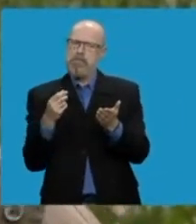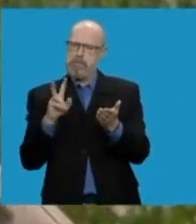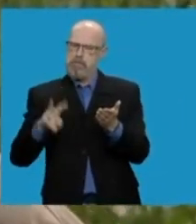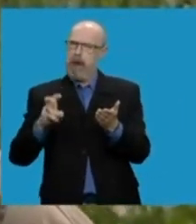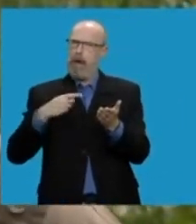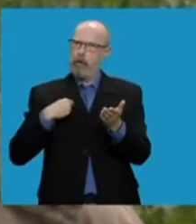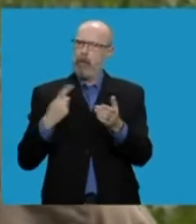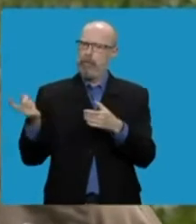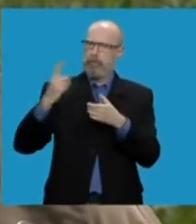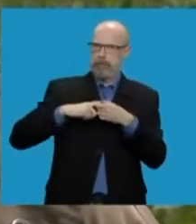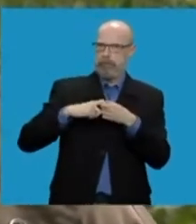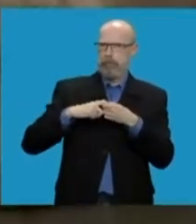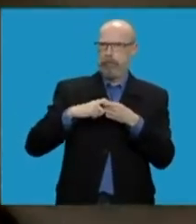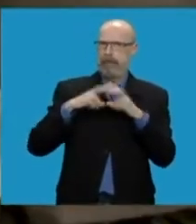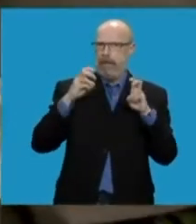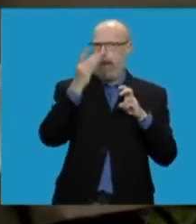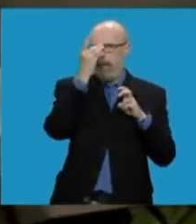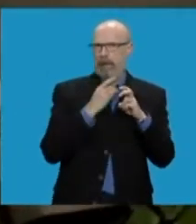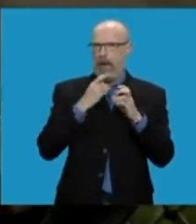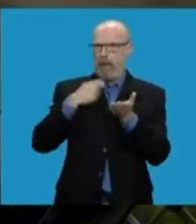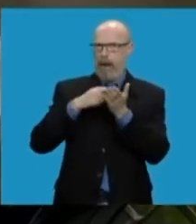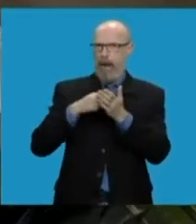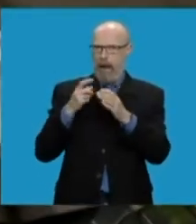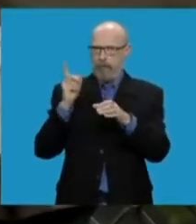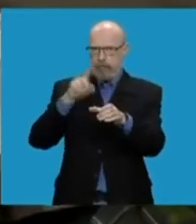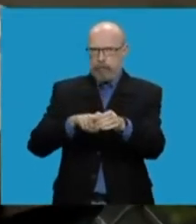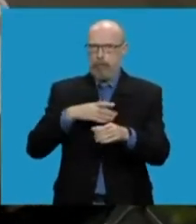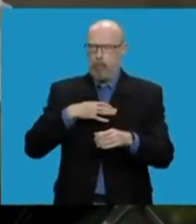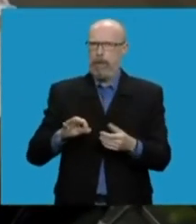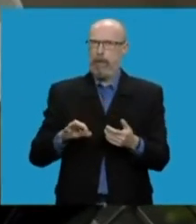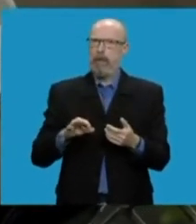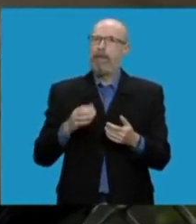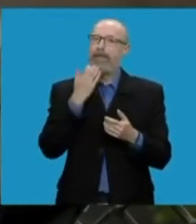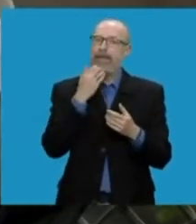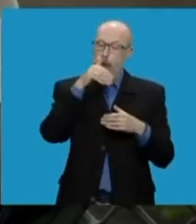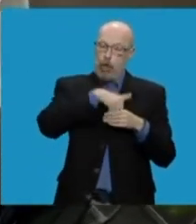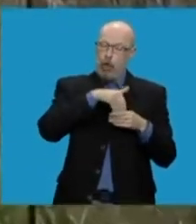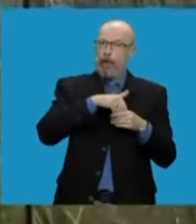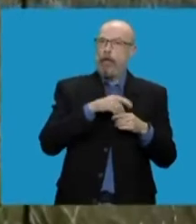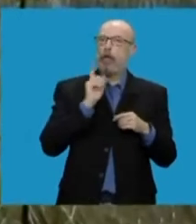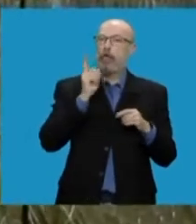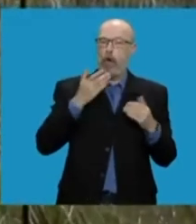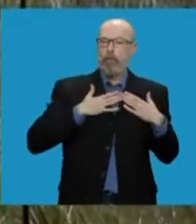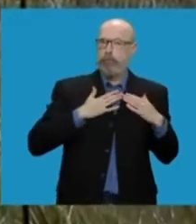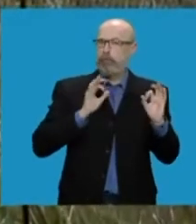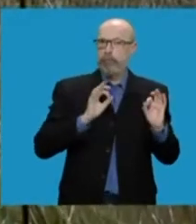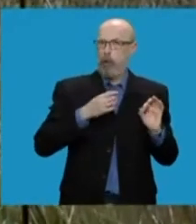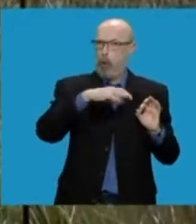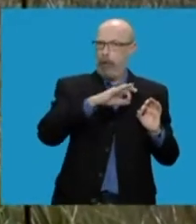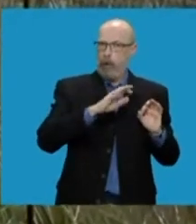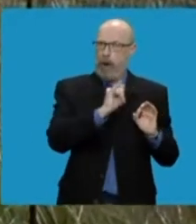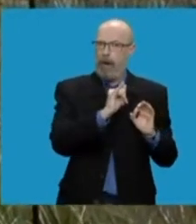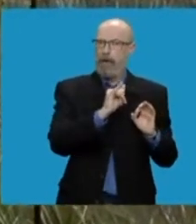entrar en los muros digitales del periódico. Ofrecer un contenido exclusivo no siempre es ofrecer